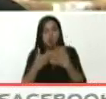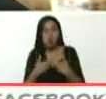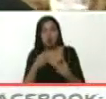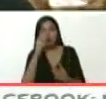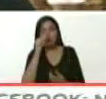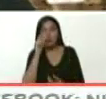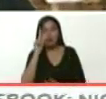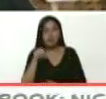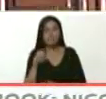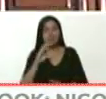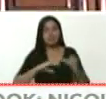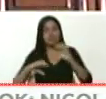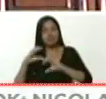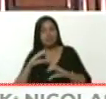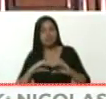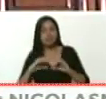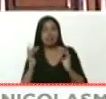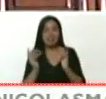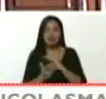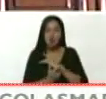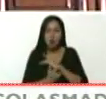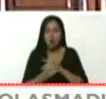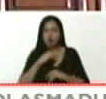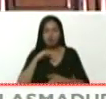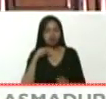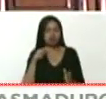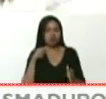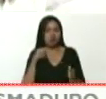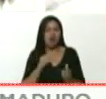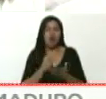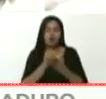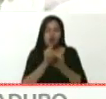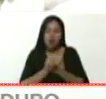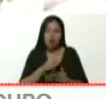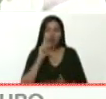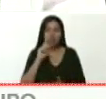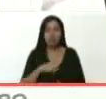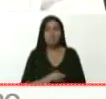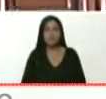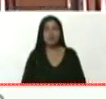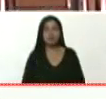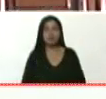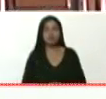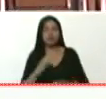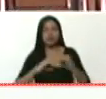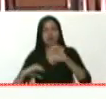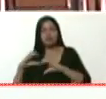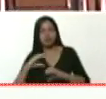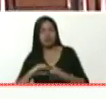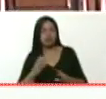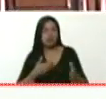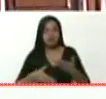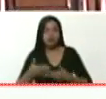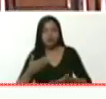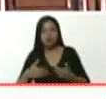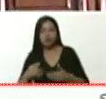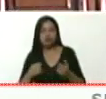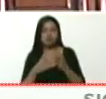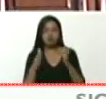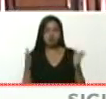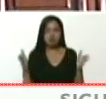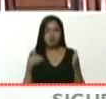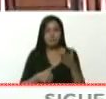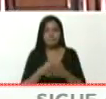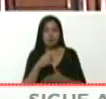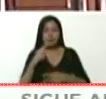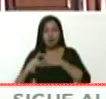Compañera ministra de Ciencia y Tecnología, ayudarlos. La ciencia al servicio de la expansión